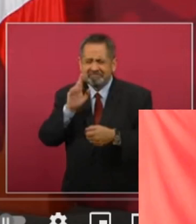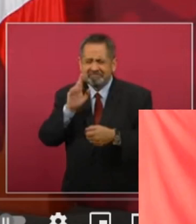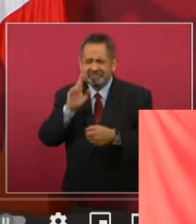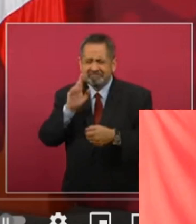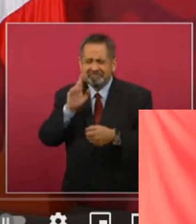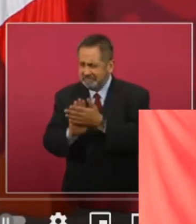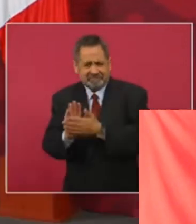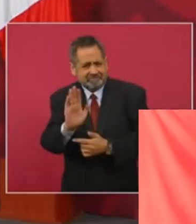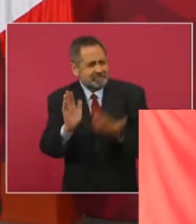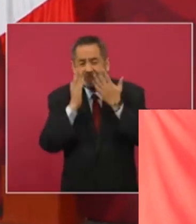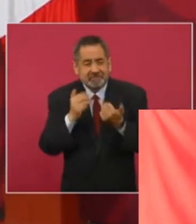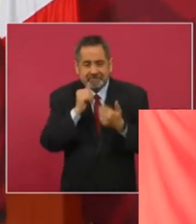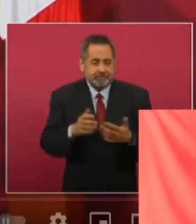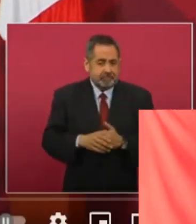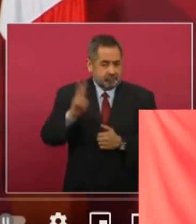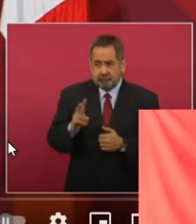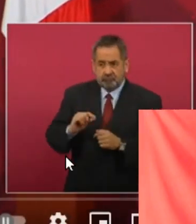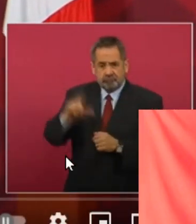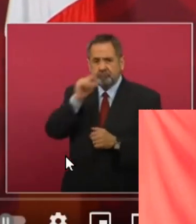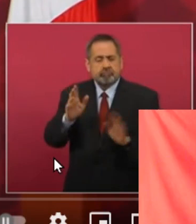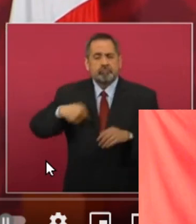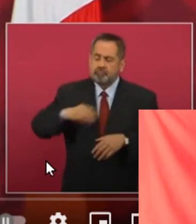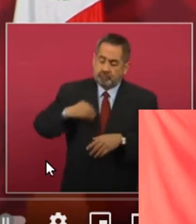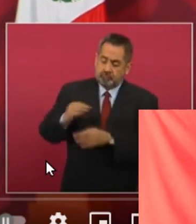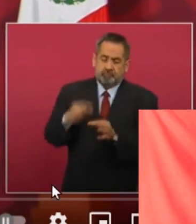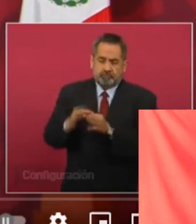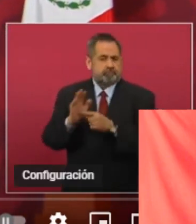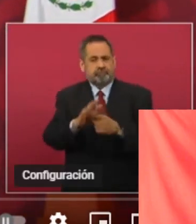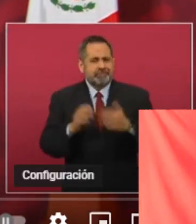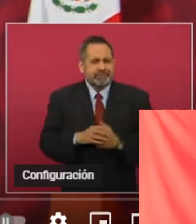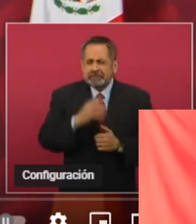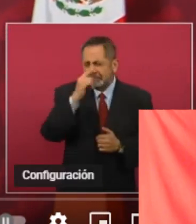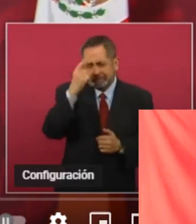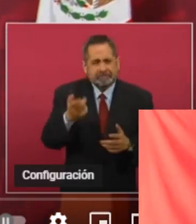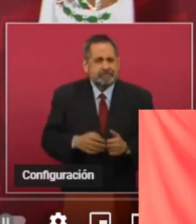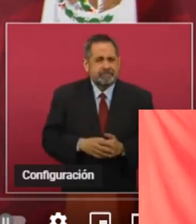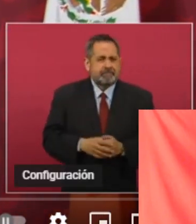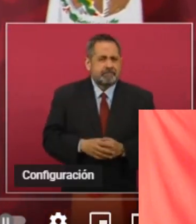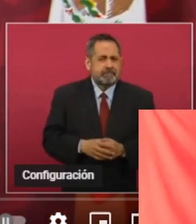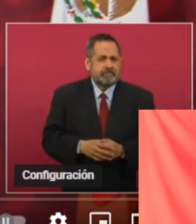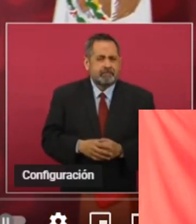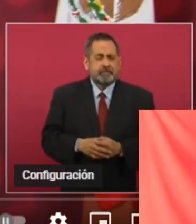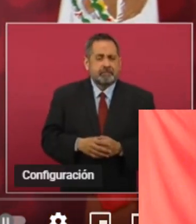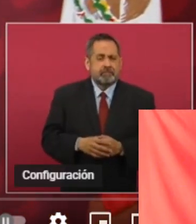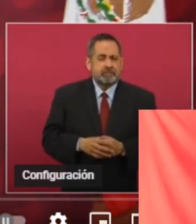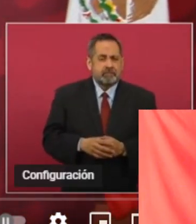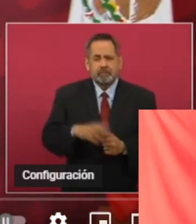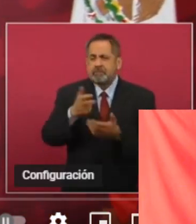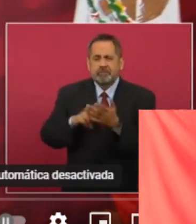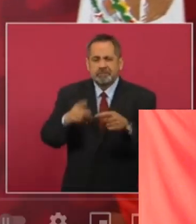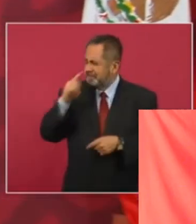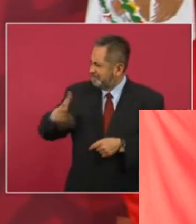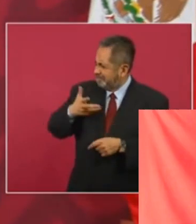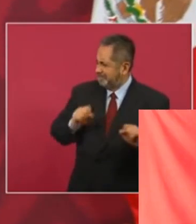escuchando. En términos reales, hemos cumplido. Es muy sencillo. En términos cuantitativos.